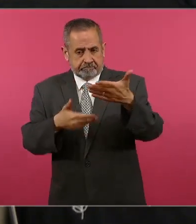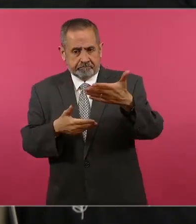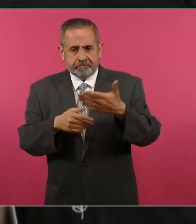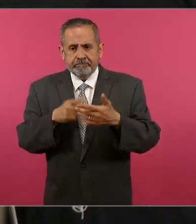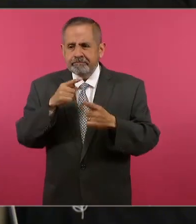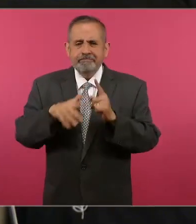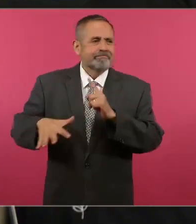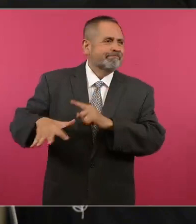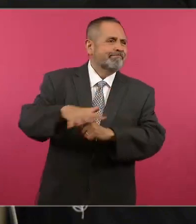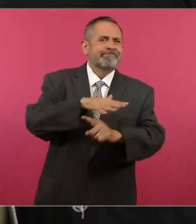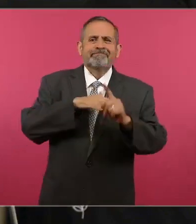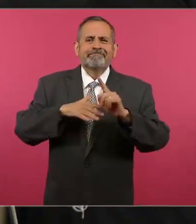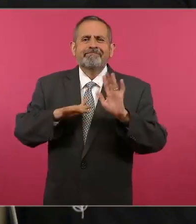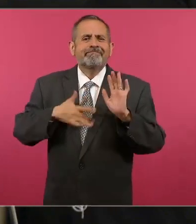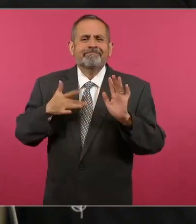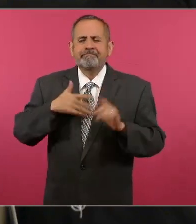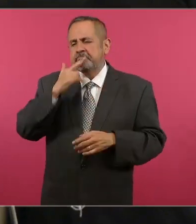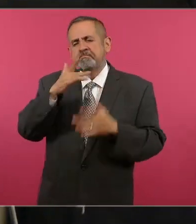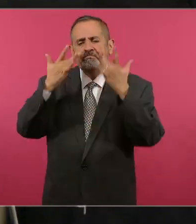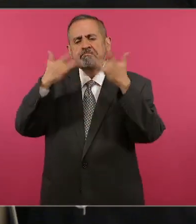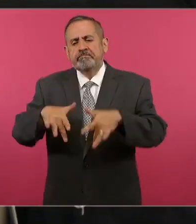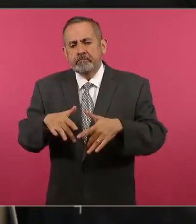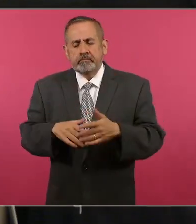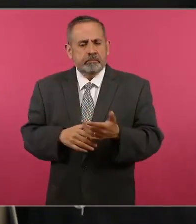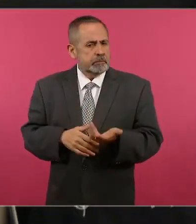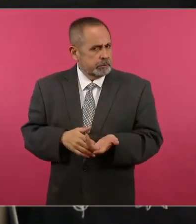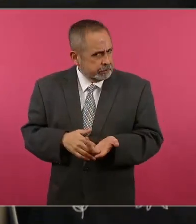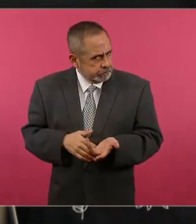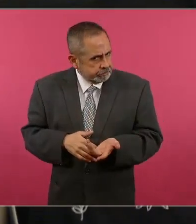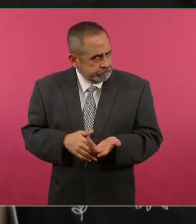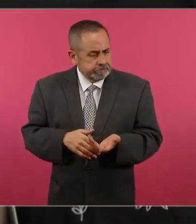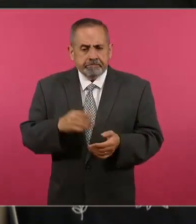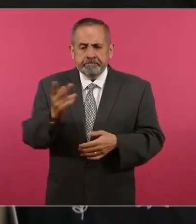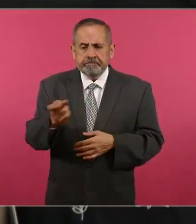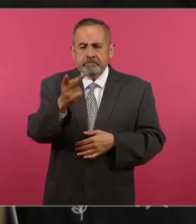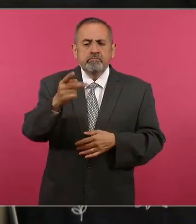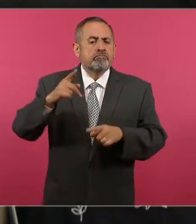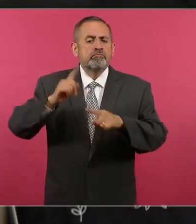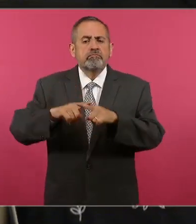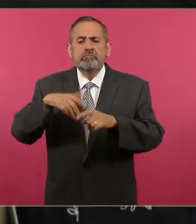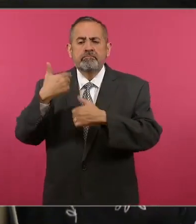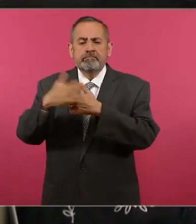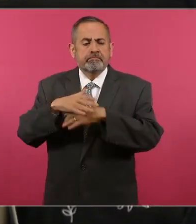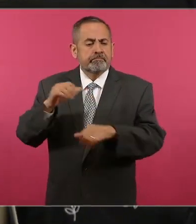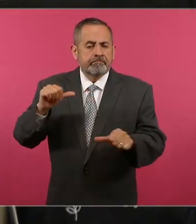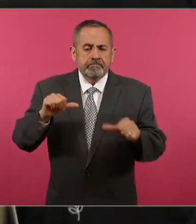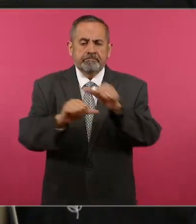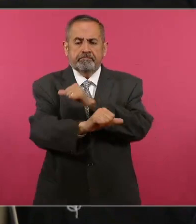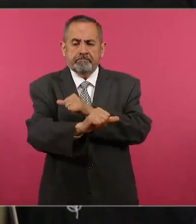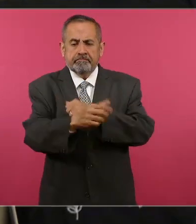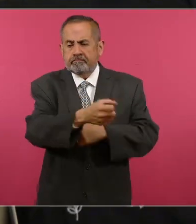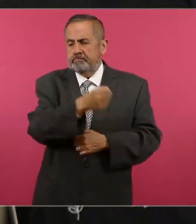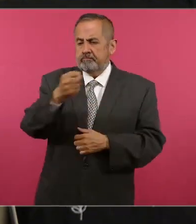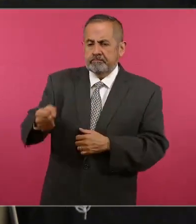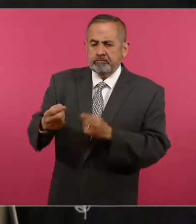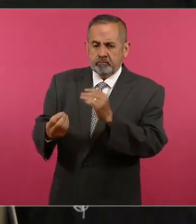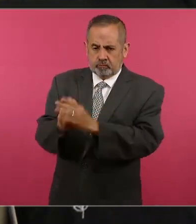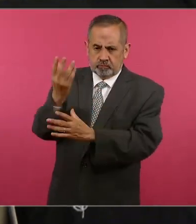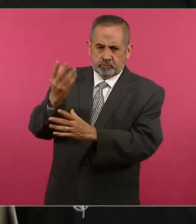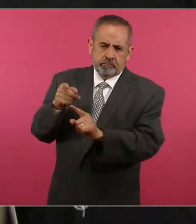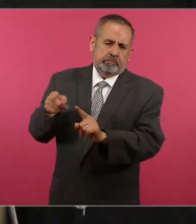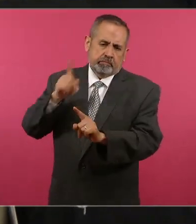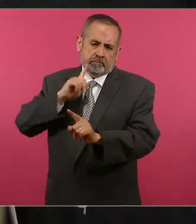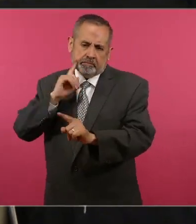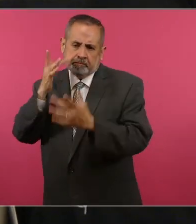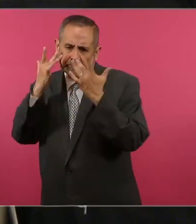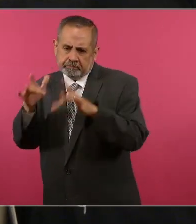actual contexto. Quisiera preguntarle si ya tiene usted en mente quién podrá ser nombrada en su lugar. En este sentido,